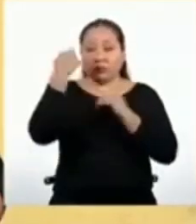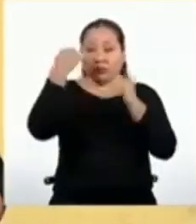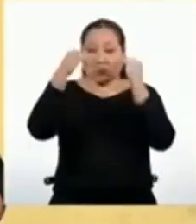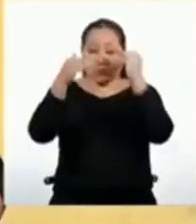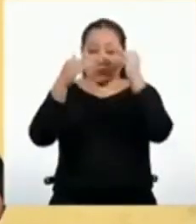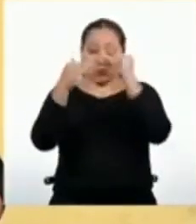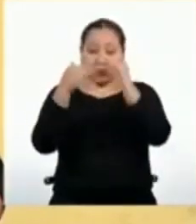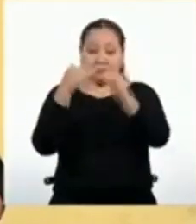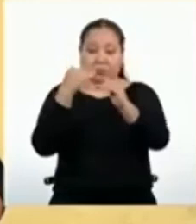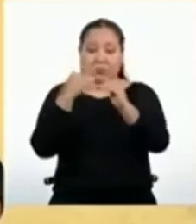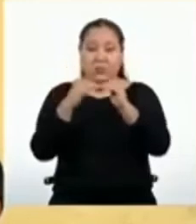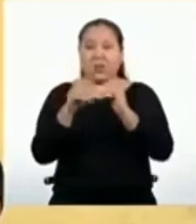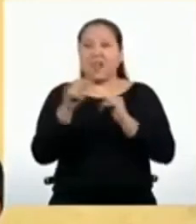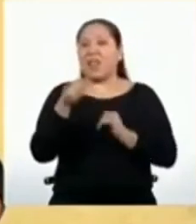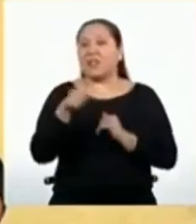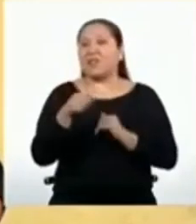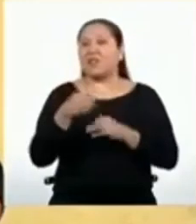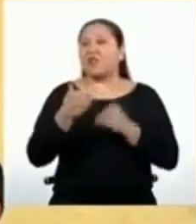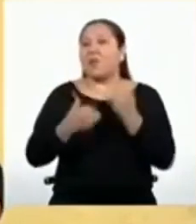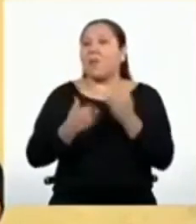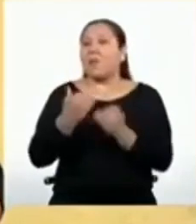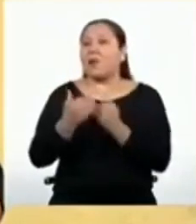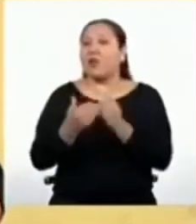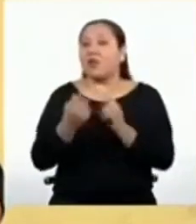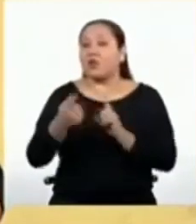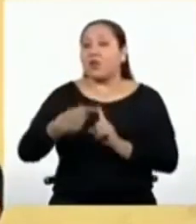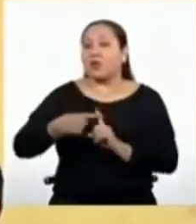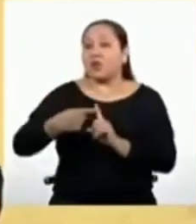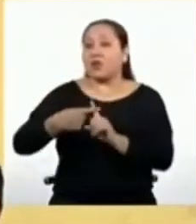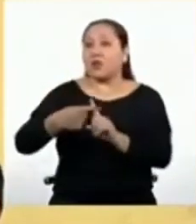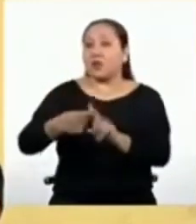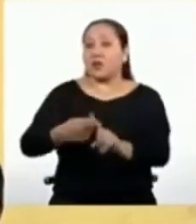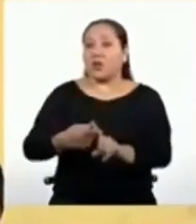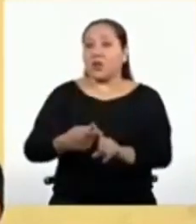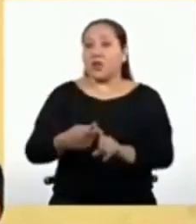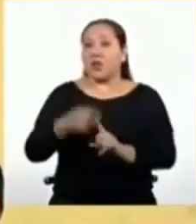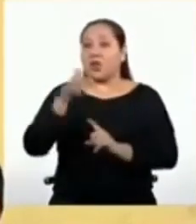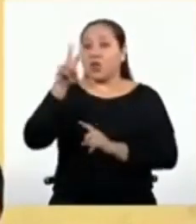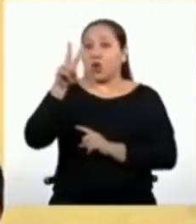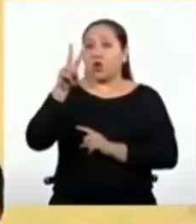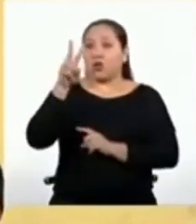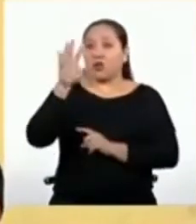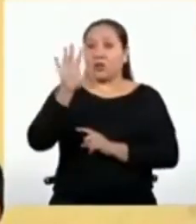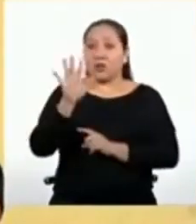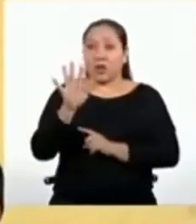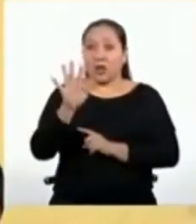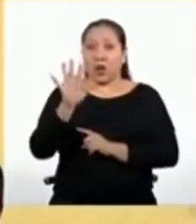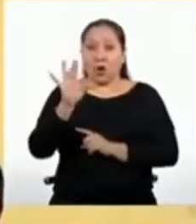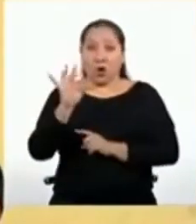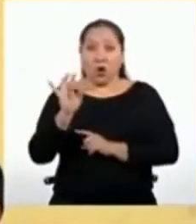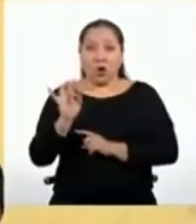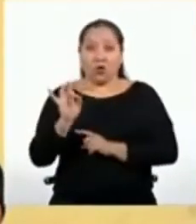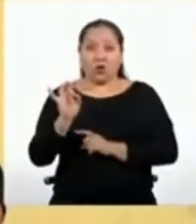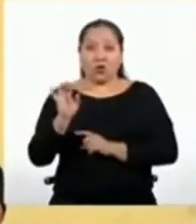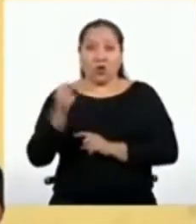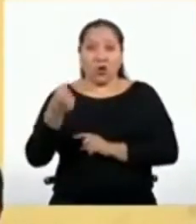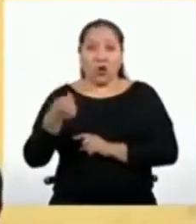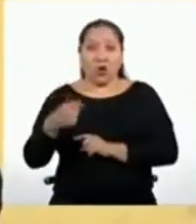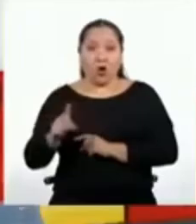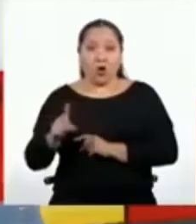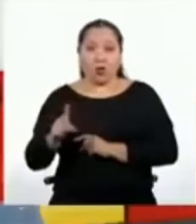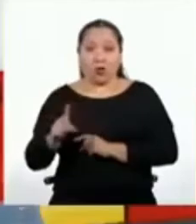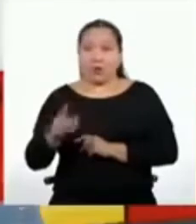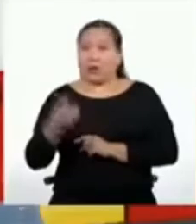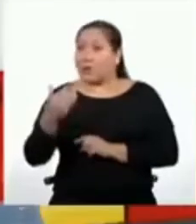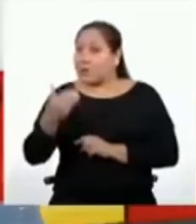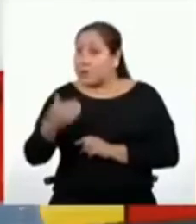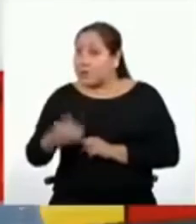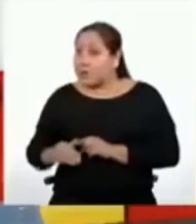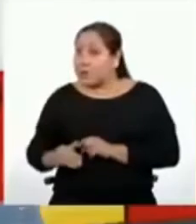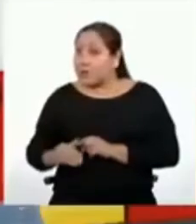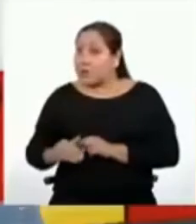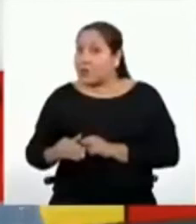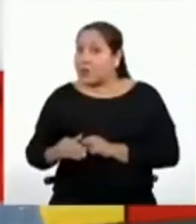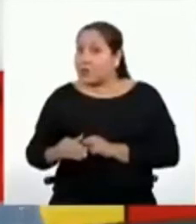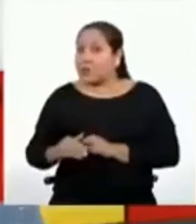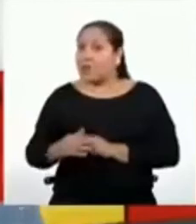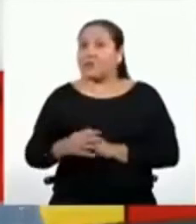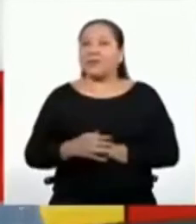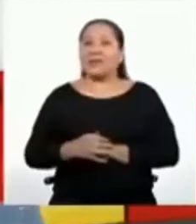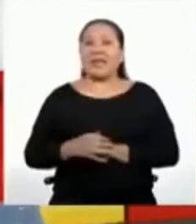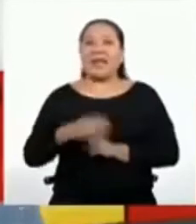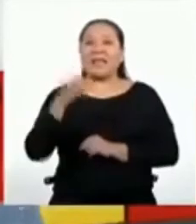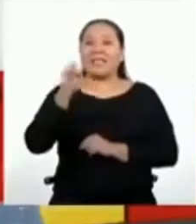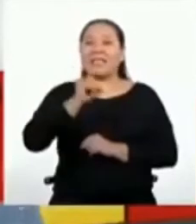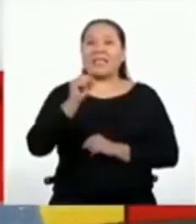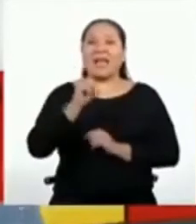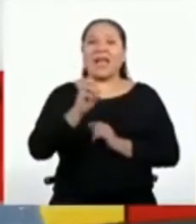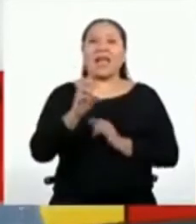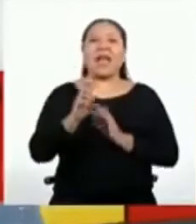una progresión aritmética de 2, 5, 8, 11. Sí, y que